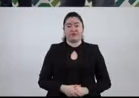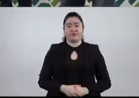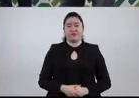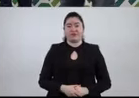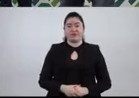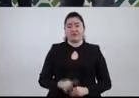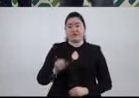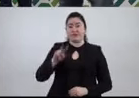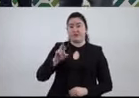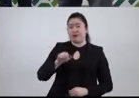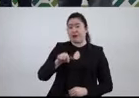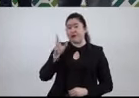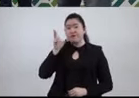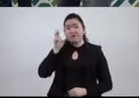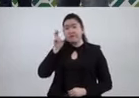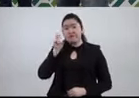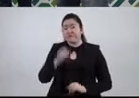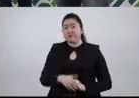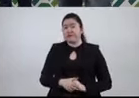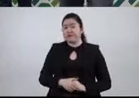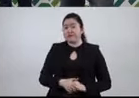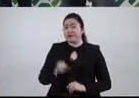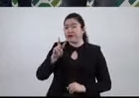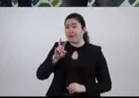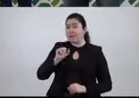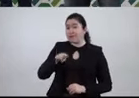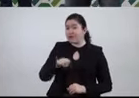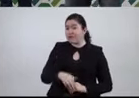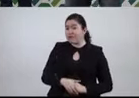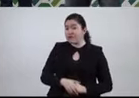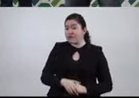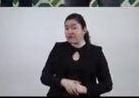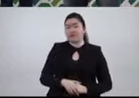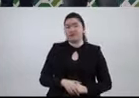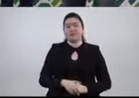Iván, estás en mute, creo, no te escuchamos. Iván. Iván, un micro, por favor.